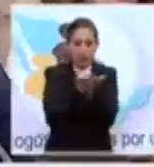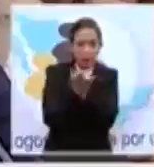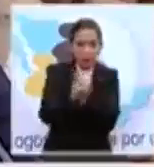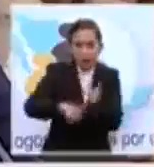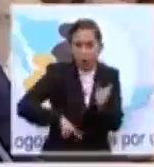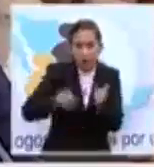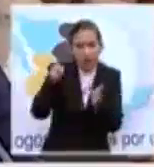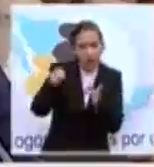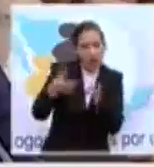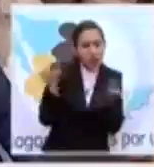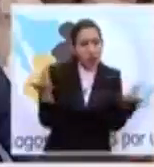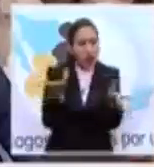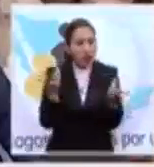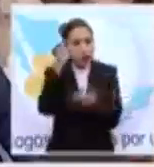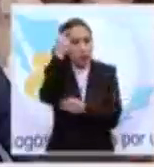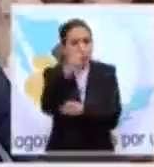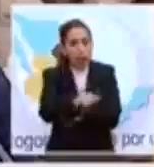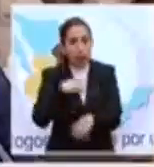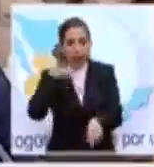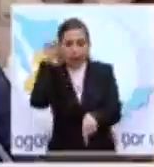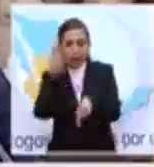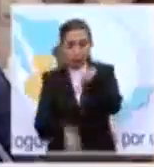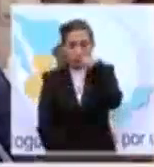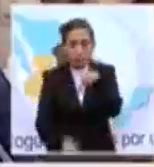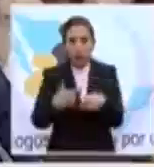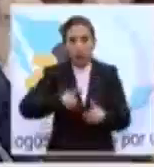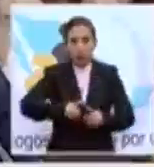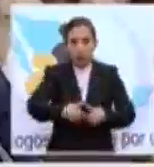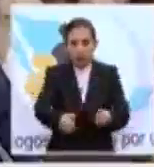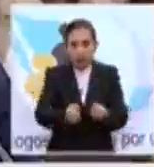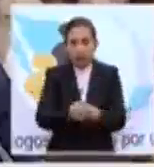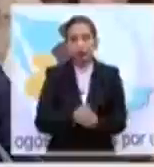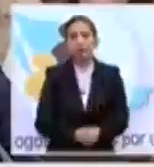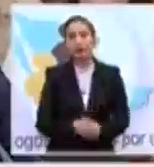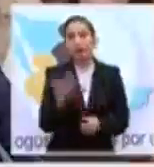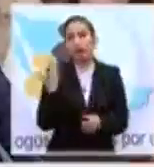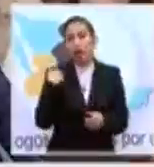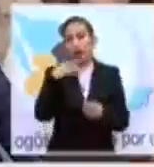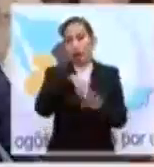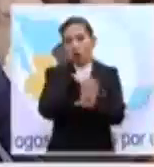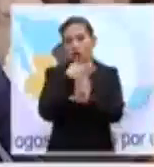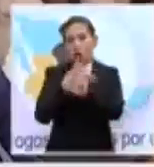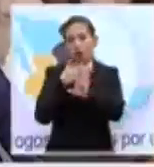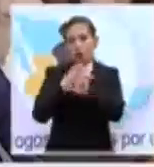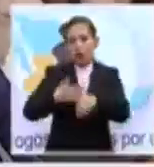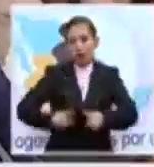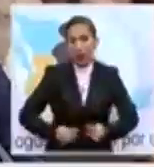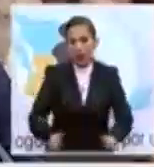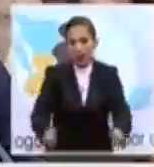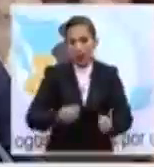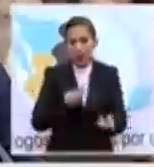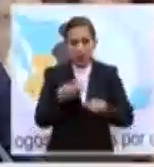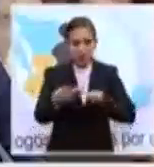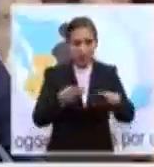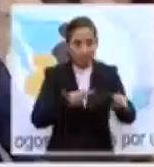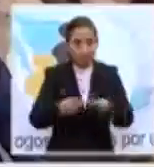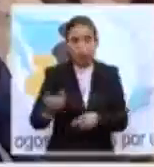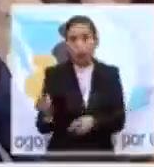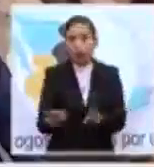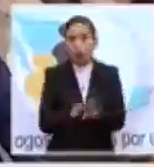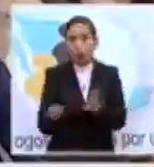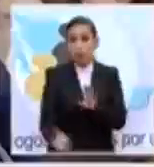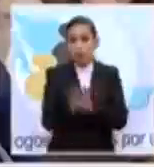gobierno federal para el combate al hambre, es decir, la Cruzada Nacional contra el Hambre. Como ustedes